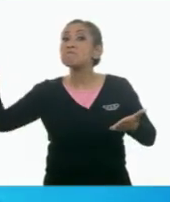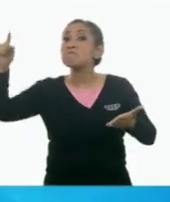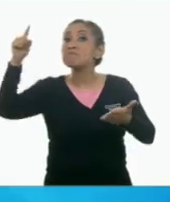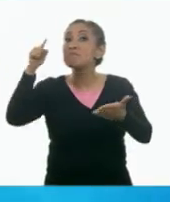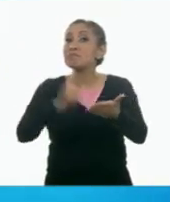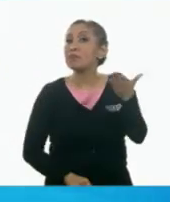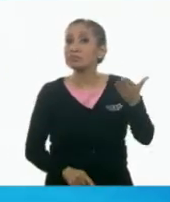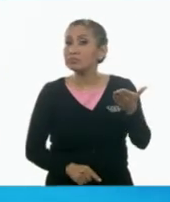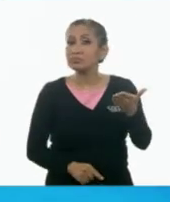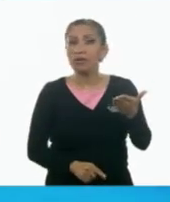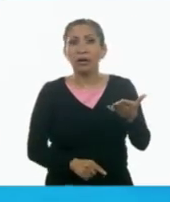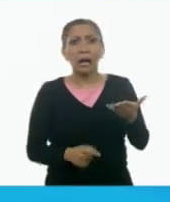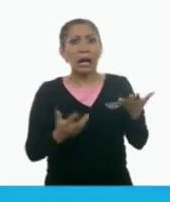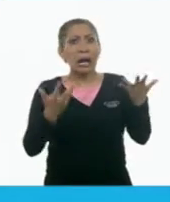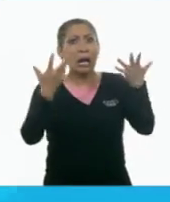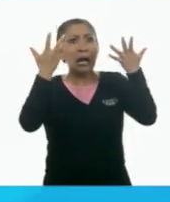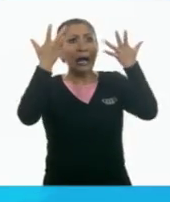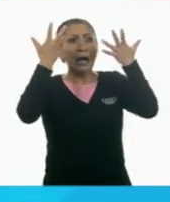cancelada.